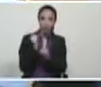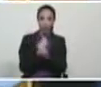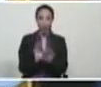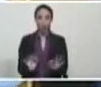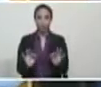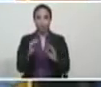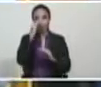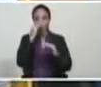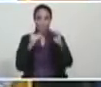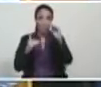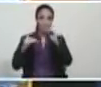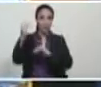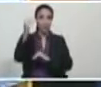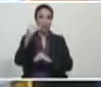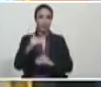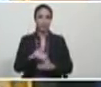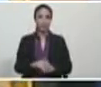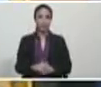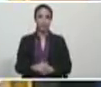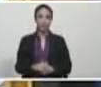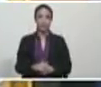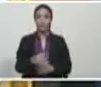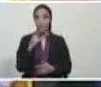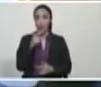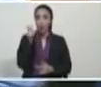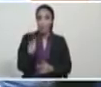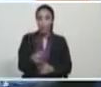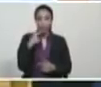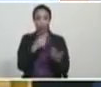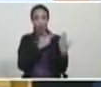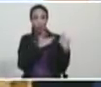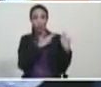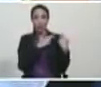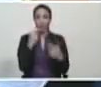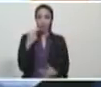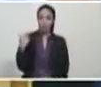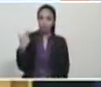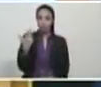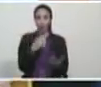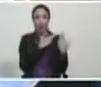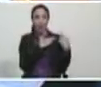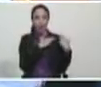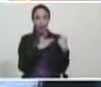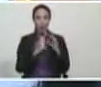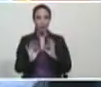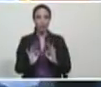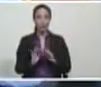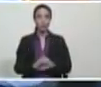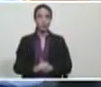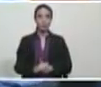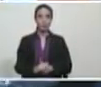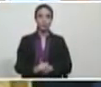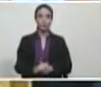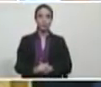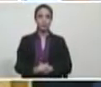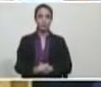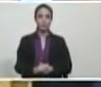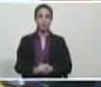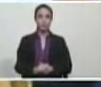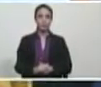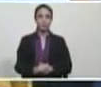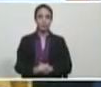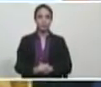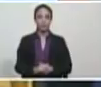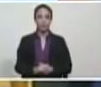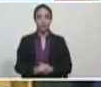capacitado, de personal gerencial instalado, capacitado. Estamos hablando